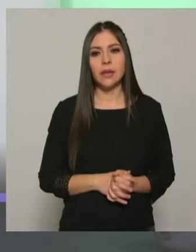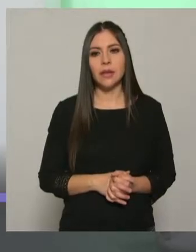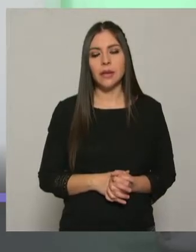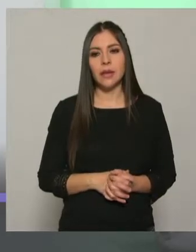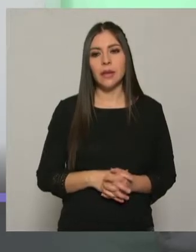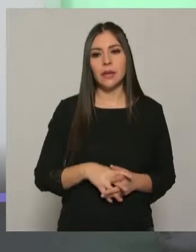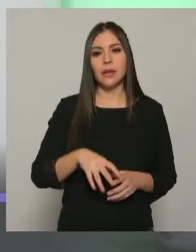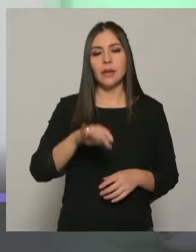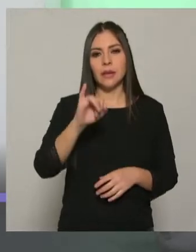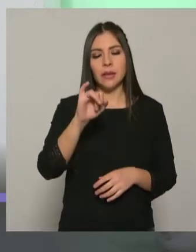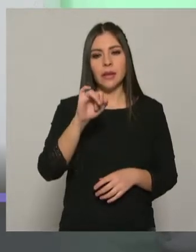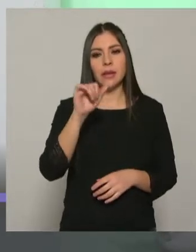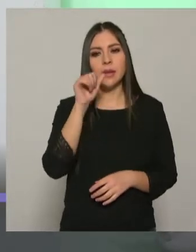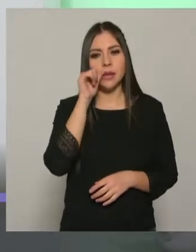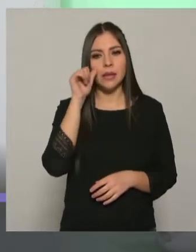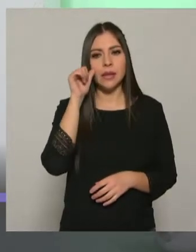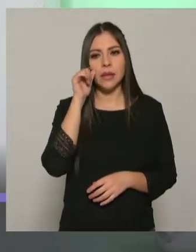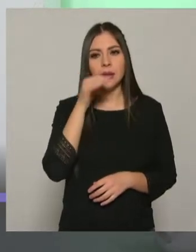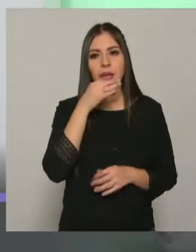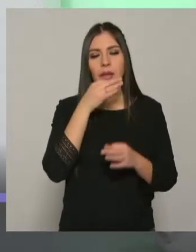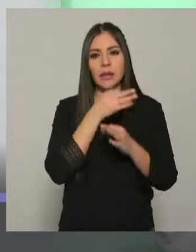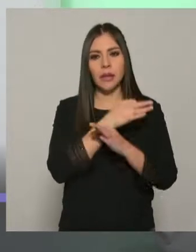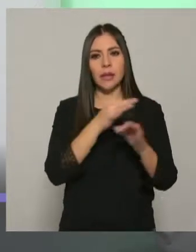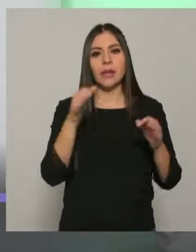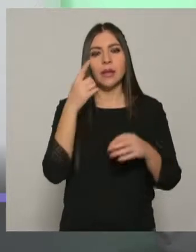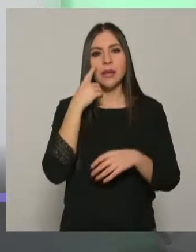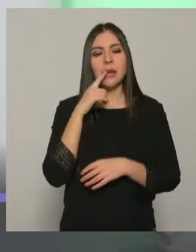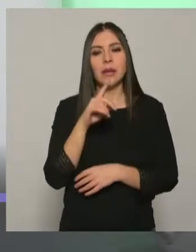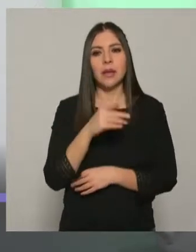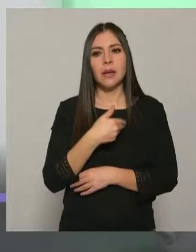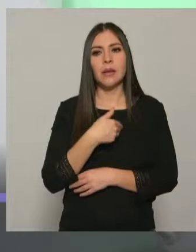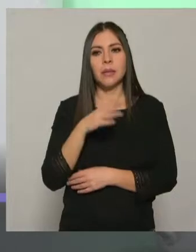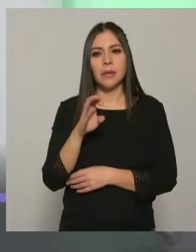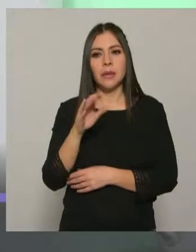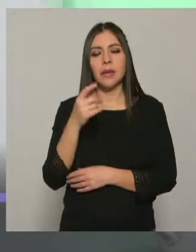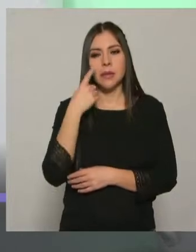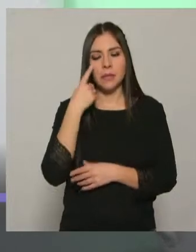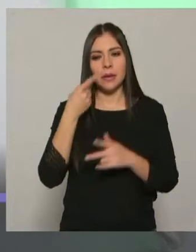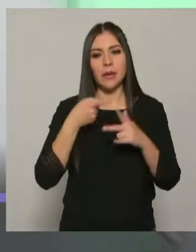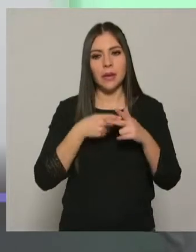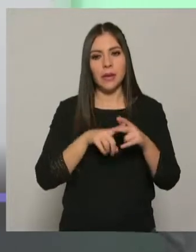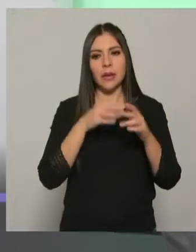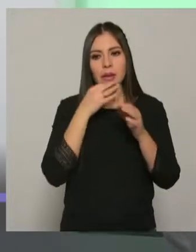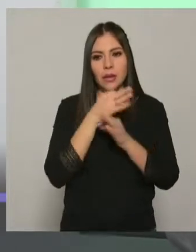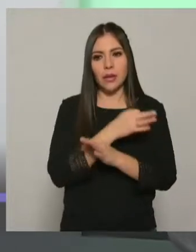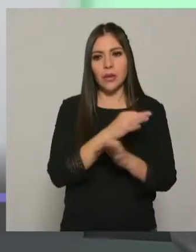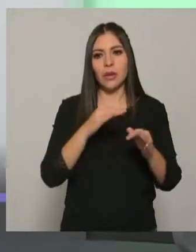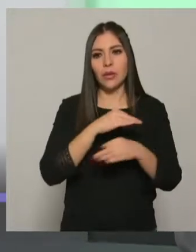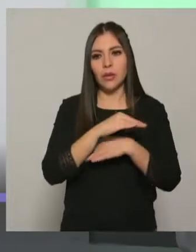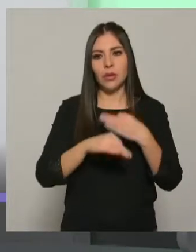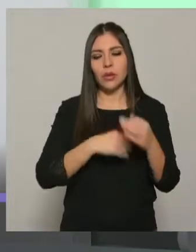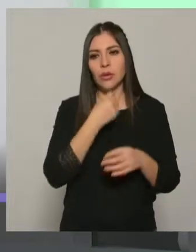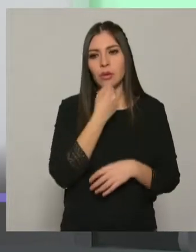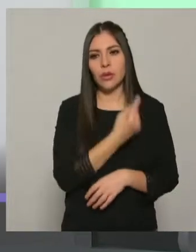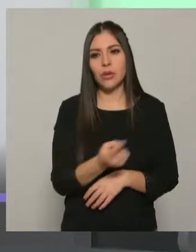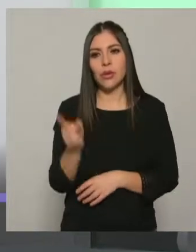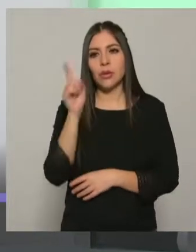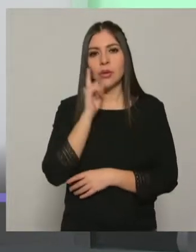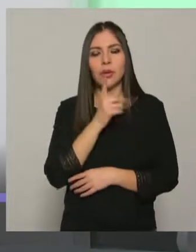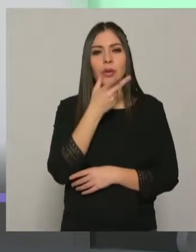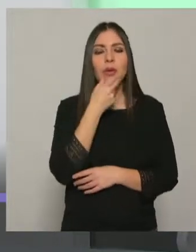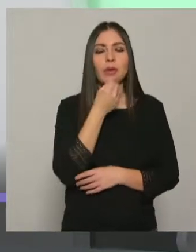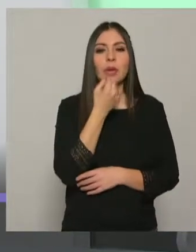Beca para Empezar, que es una beca que se está dando a todas las niñas y los niños de la primaria y